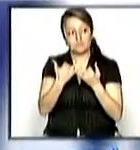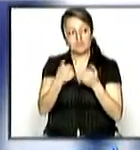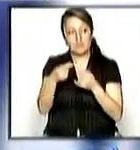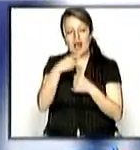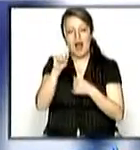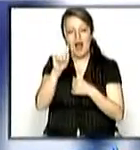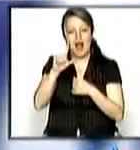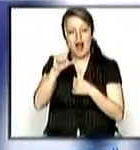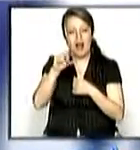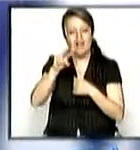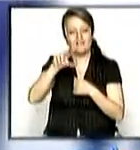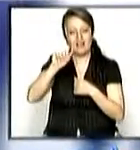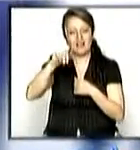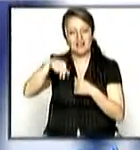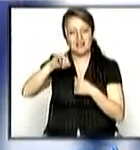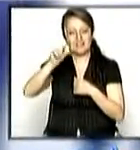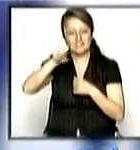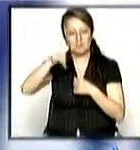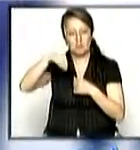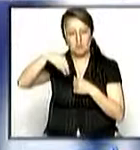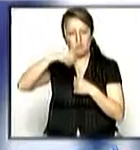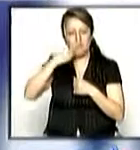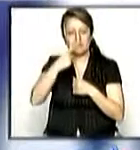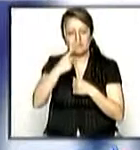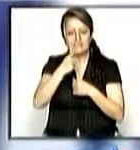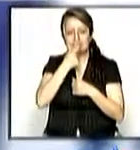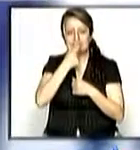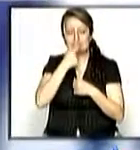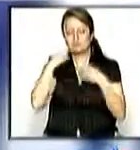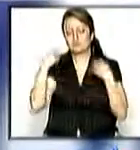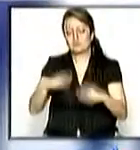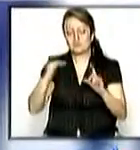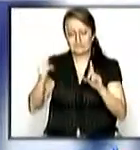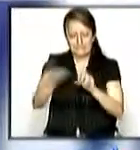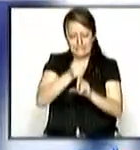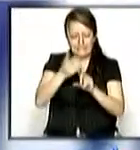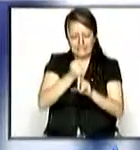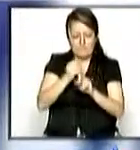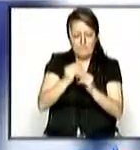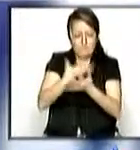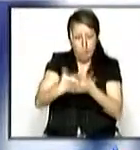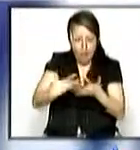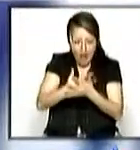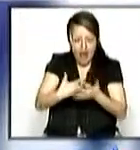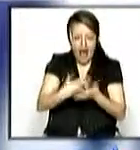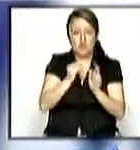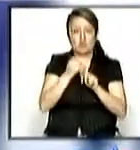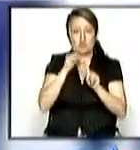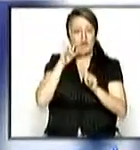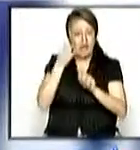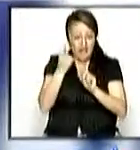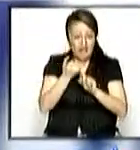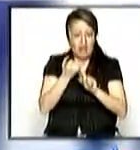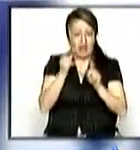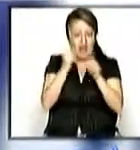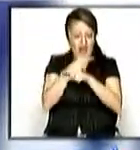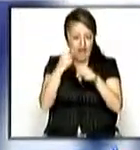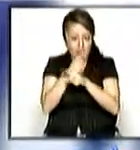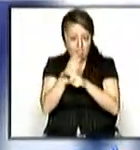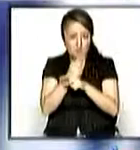y todo lo que encontramos en una boca. Tenemos saliva y humedad constante, hay cambios